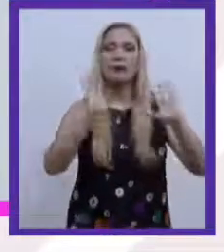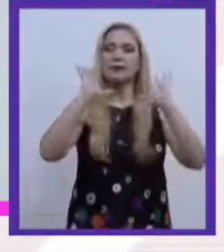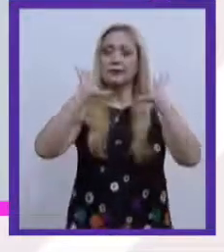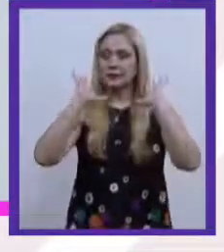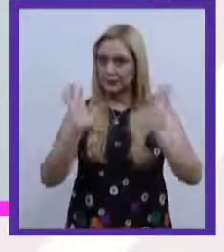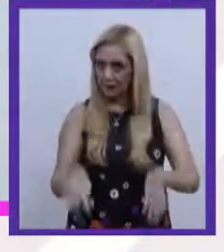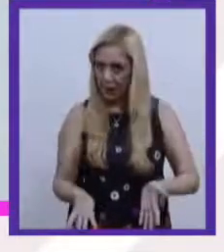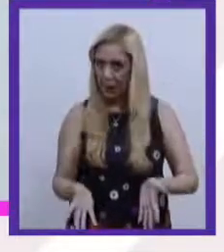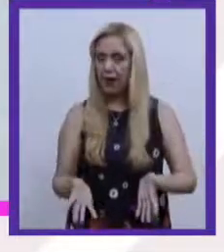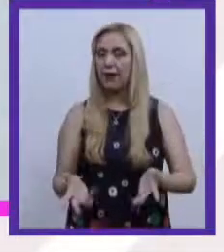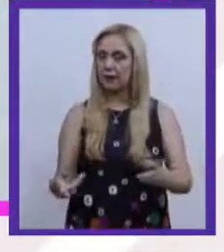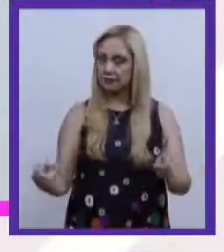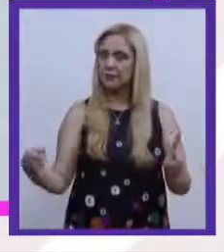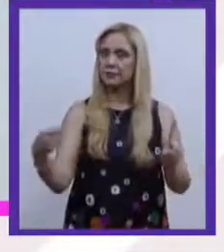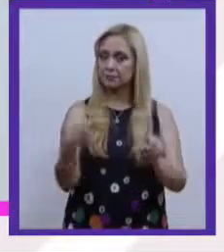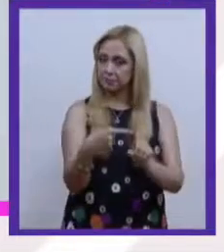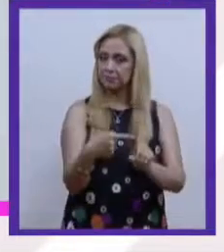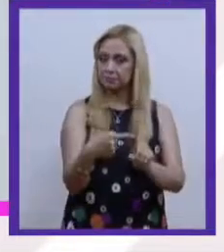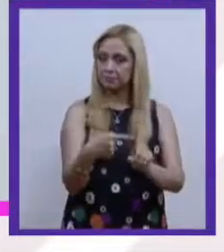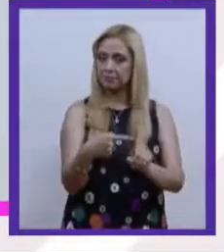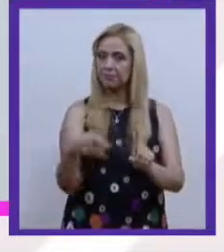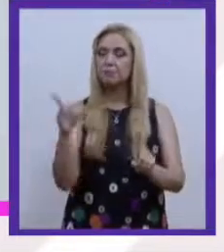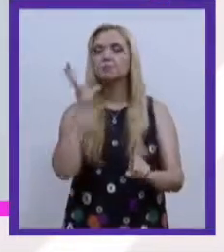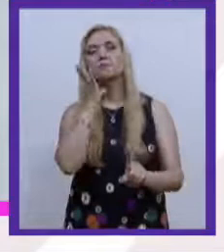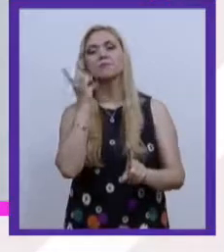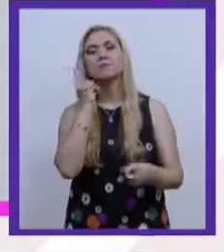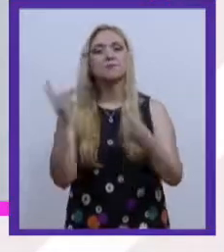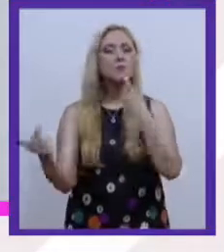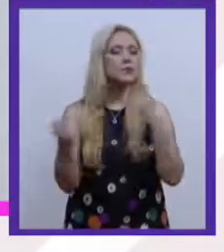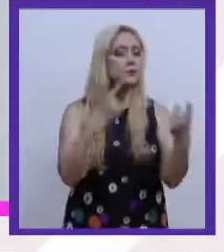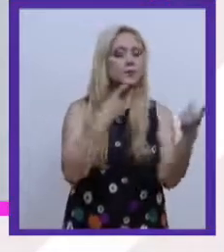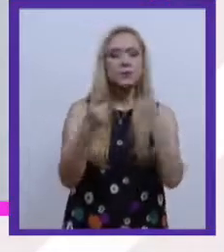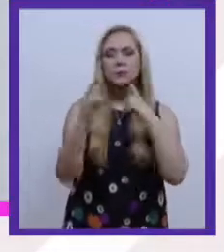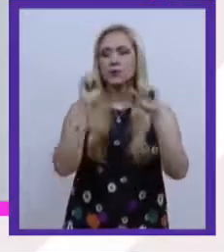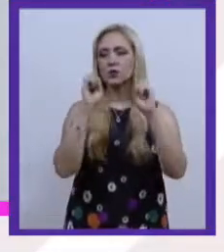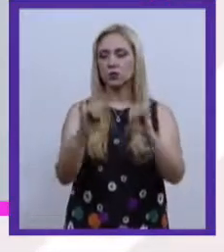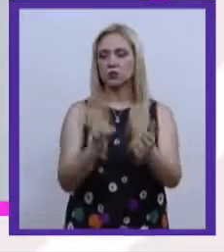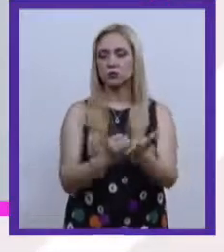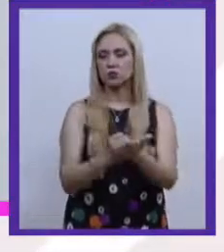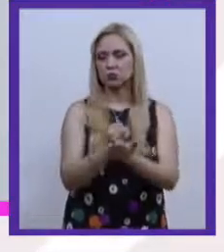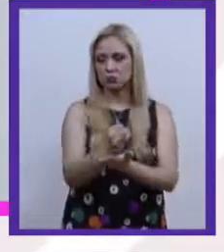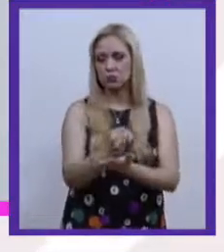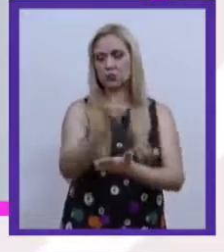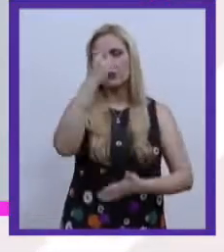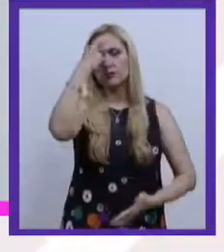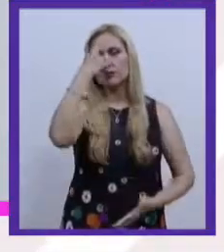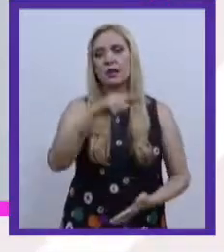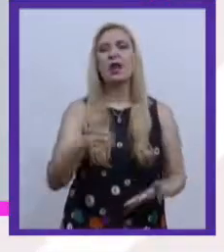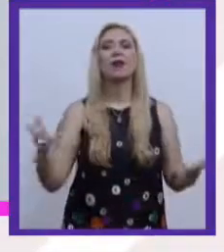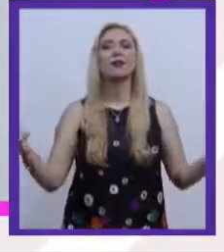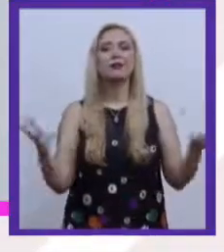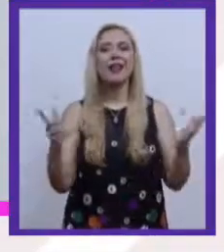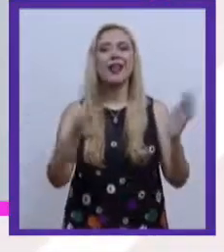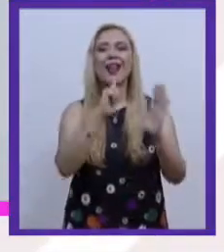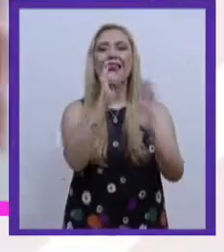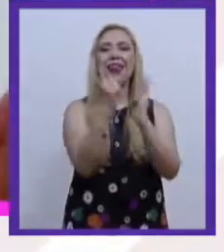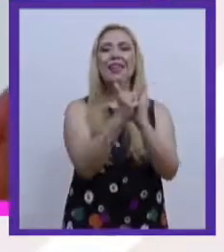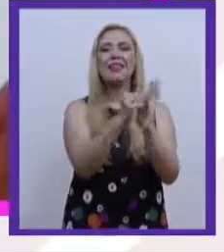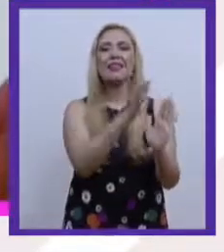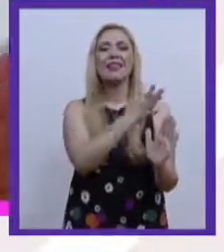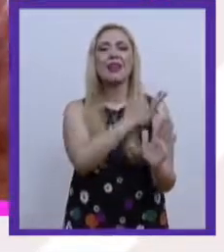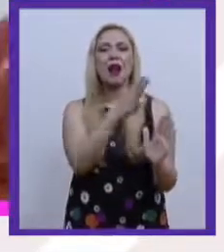ya es parte de lo que se resolvió en Cámara de Diputadas, Diputados, en el sentido de generar una ley general. Las